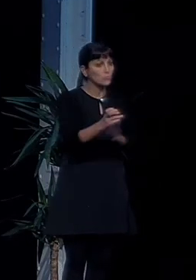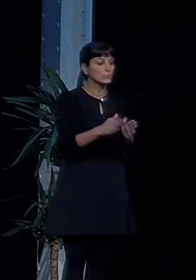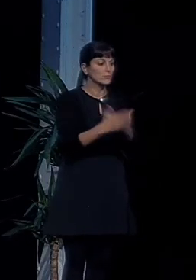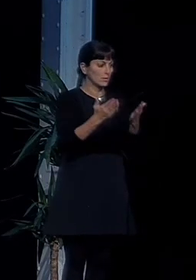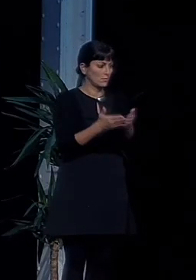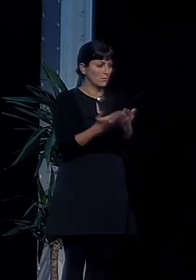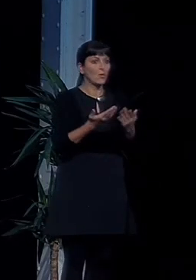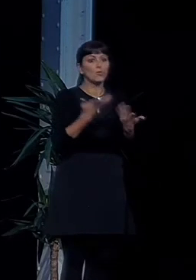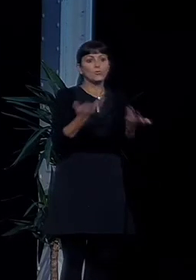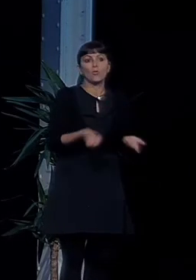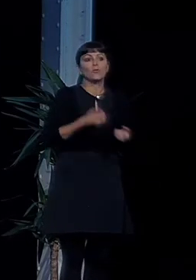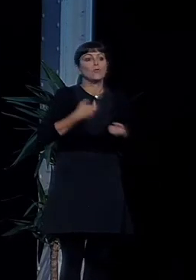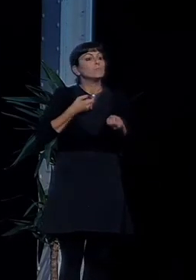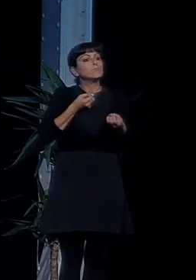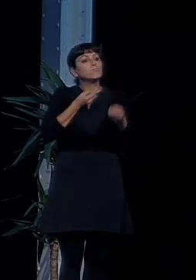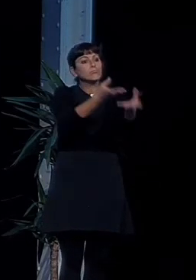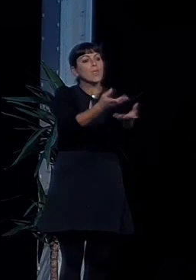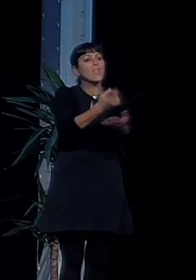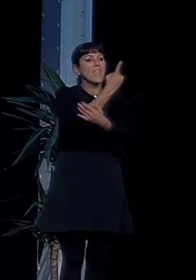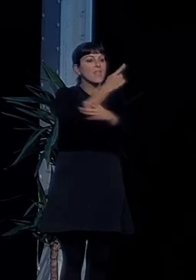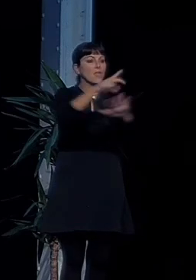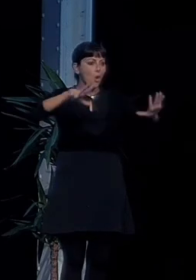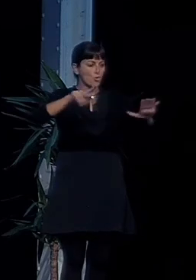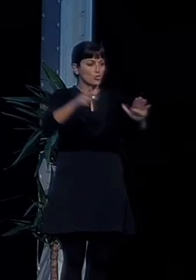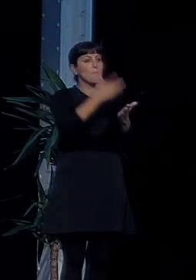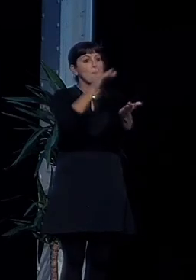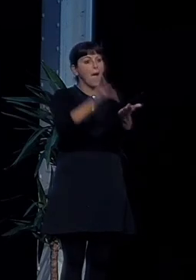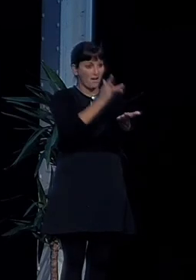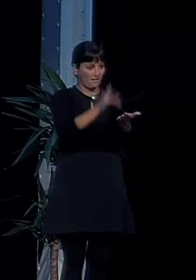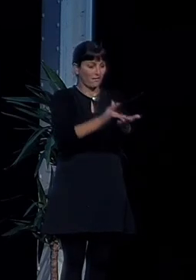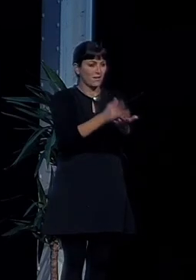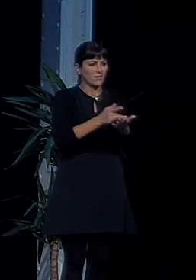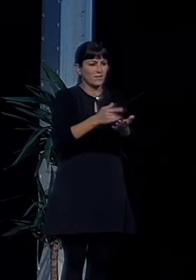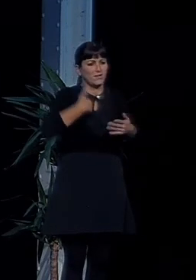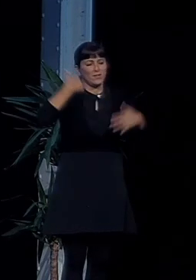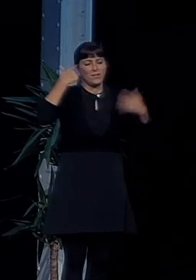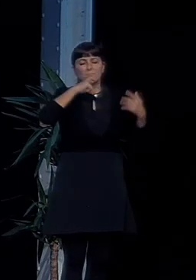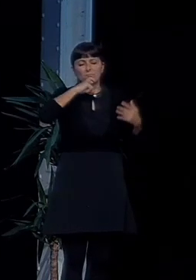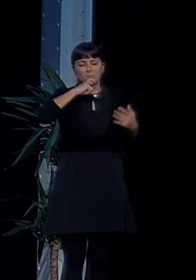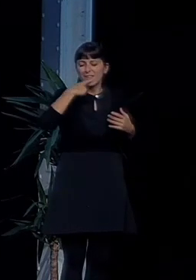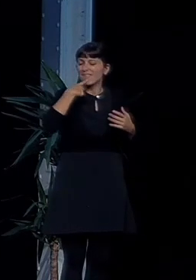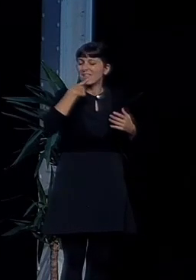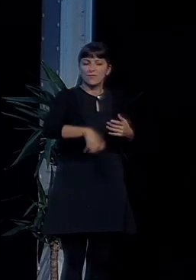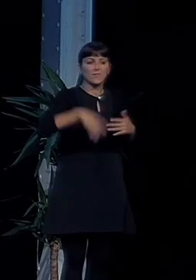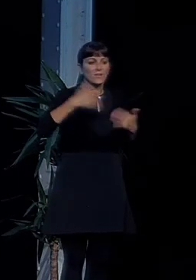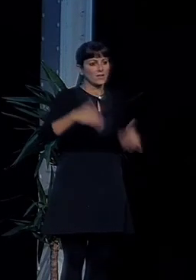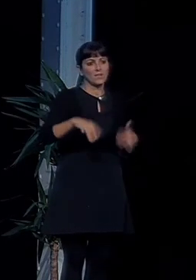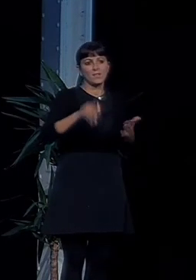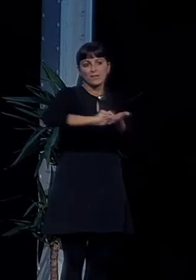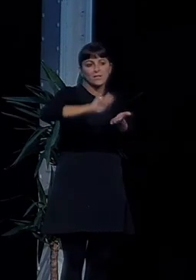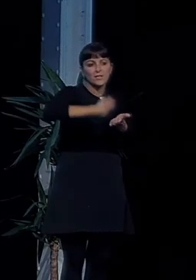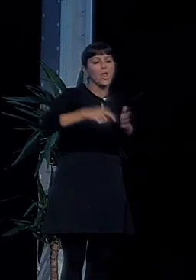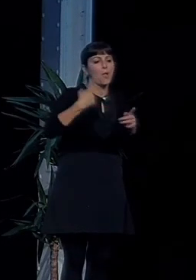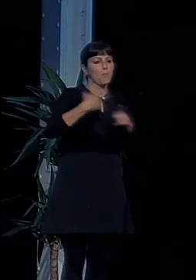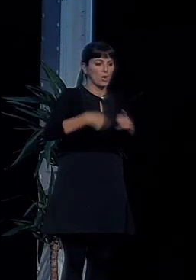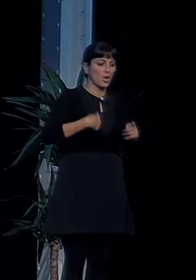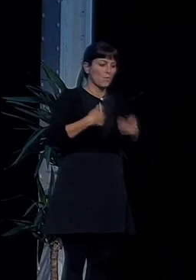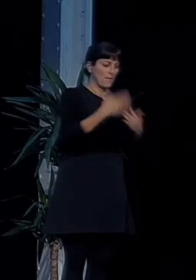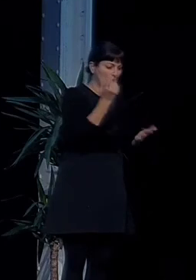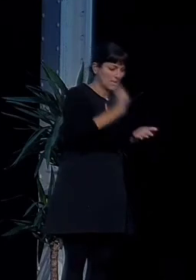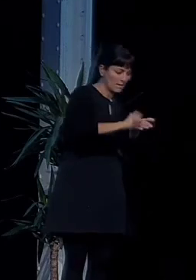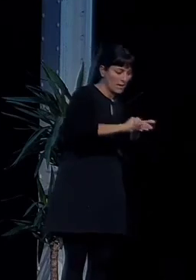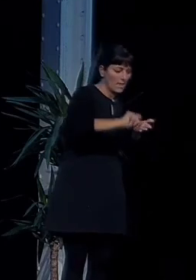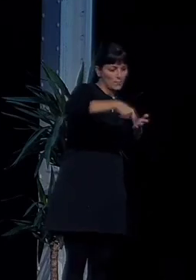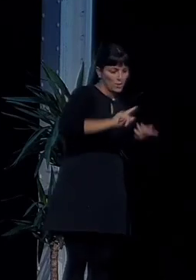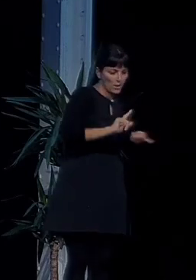bueno, son 15, 18 folios, pero que me ha costado la vida escribirlos, porque al principio lo formulé de una manera, luego lo reformulé de otra,